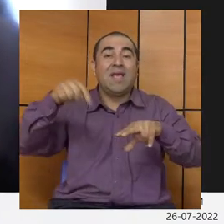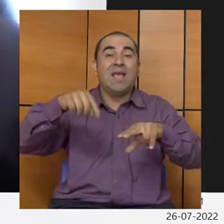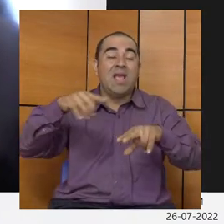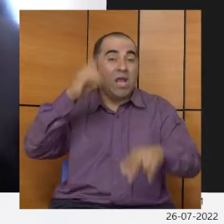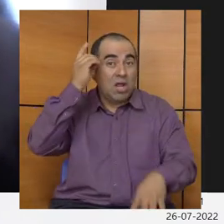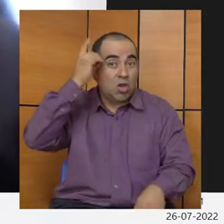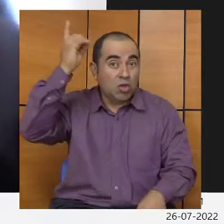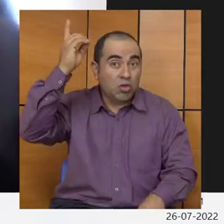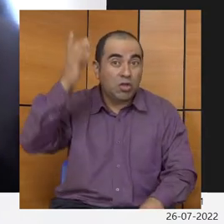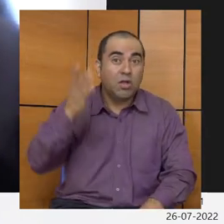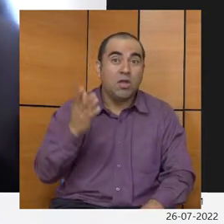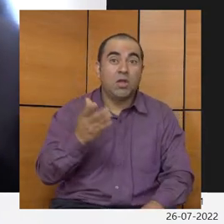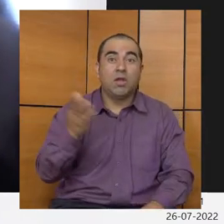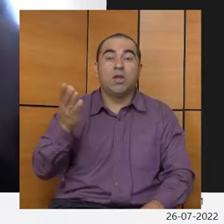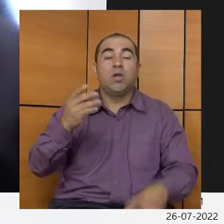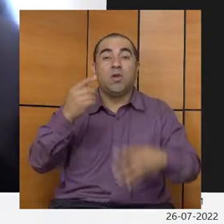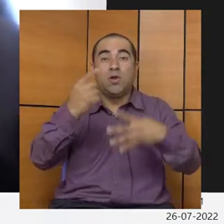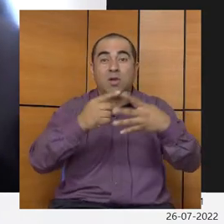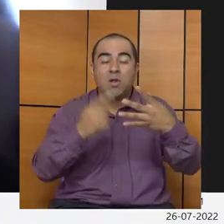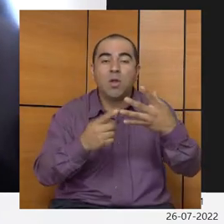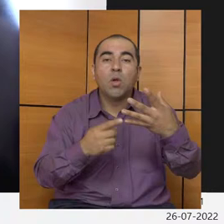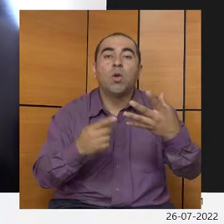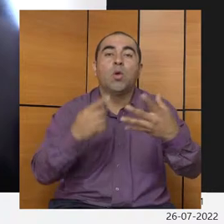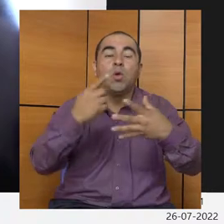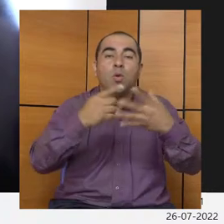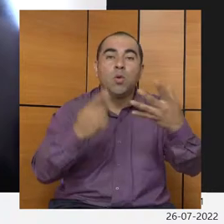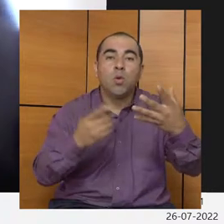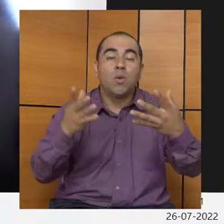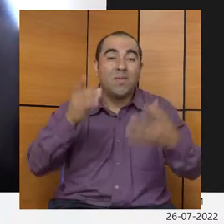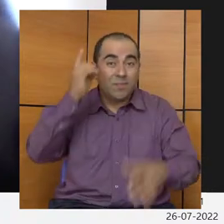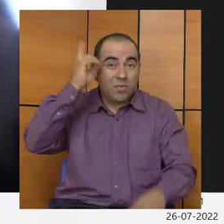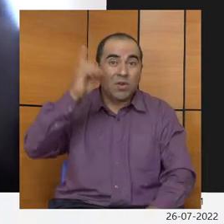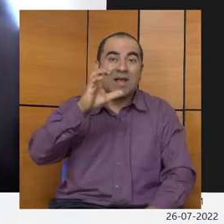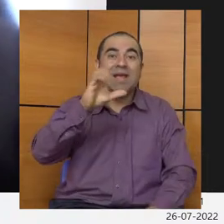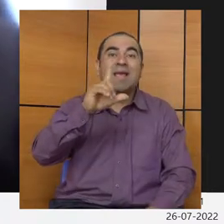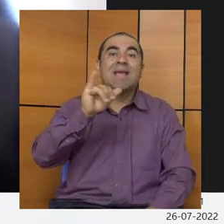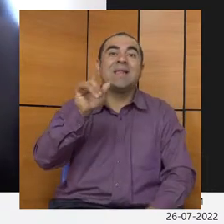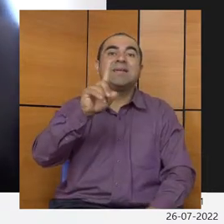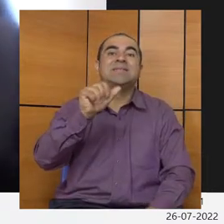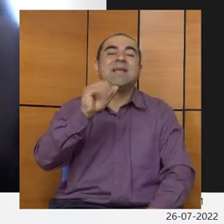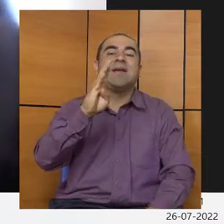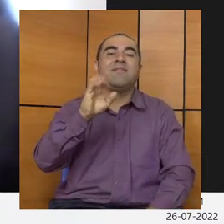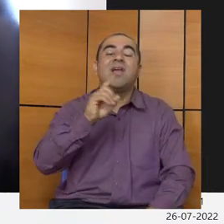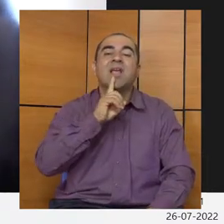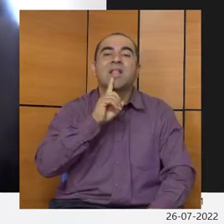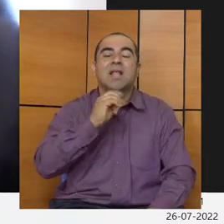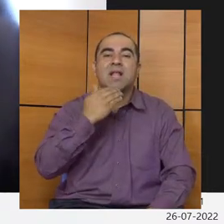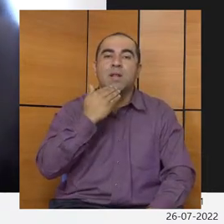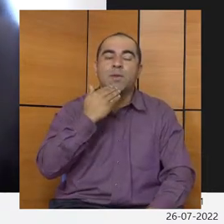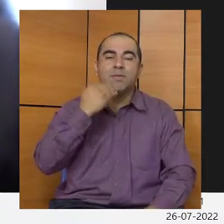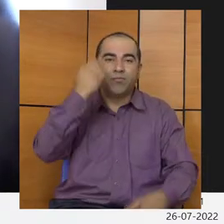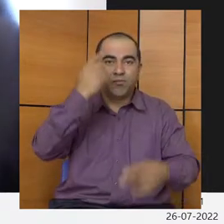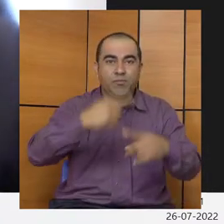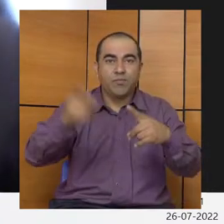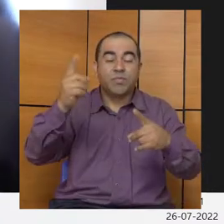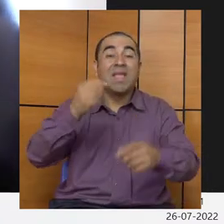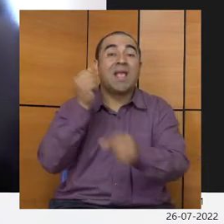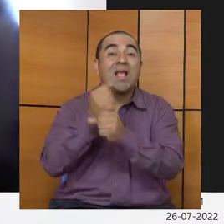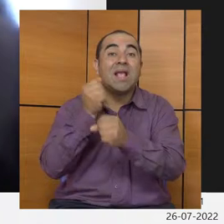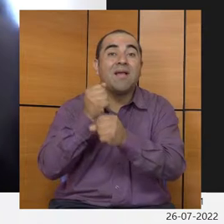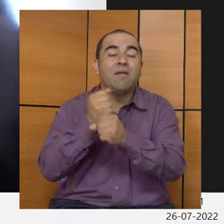doctorado en Economía y Gestión de la Información que dirige la doctora Elizabeth Andón, y también el trabajo